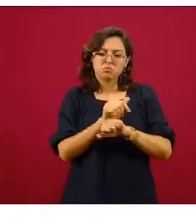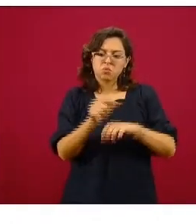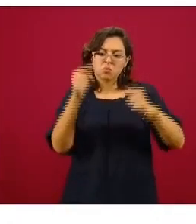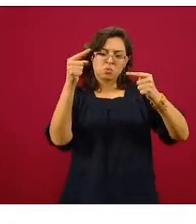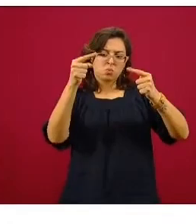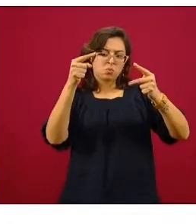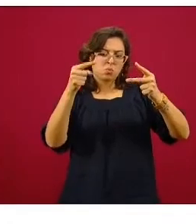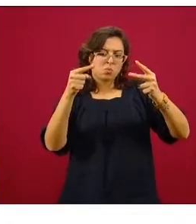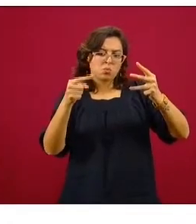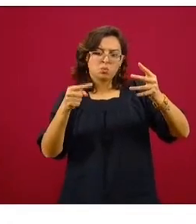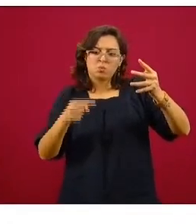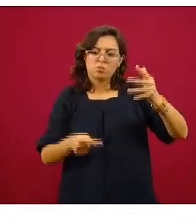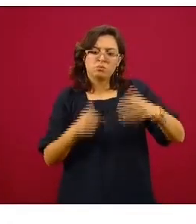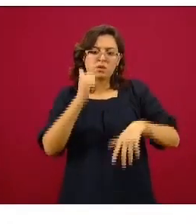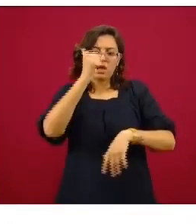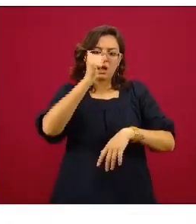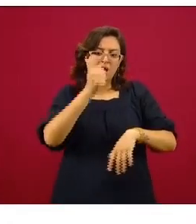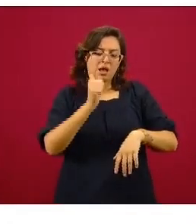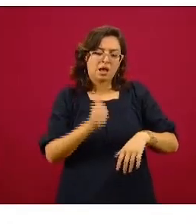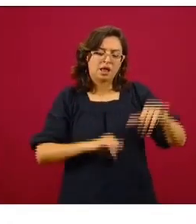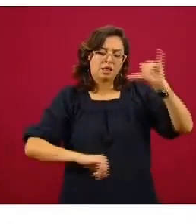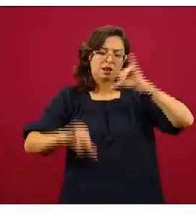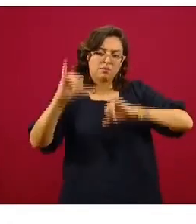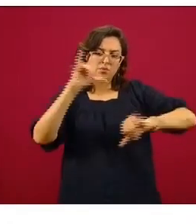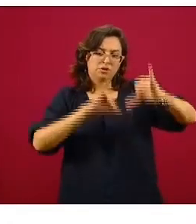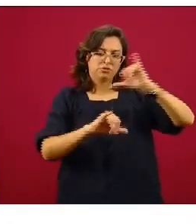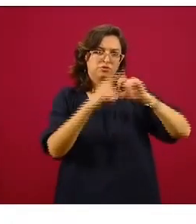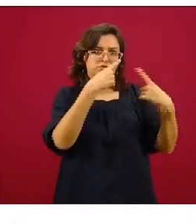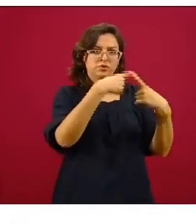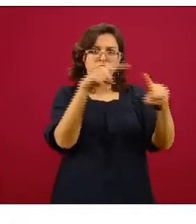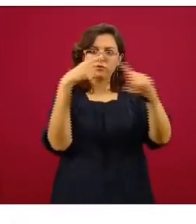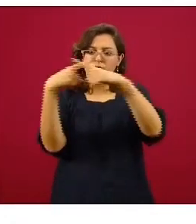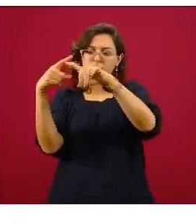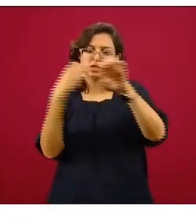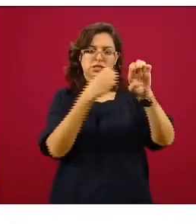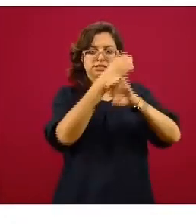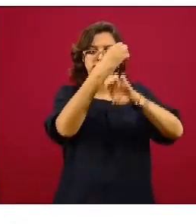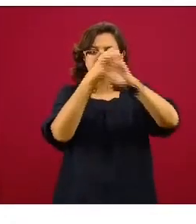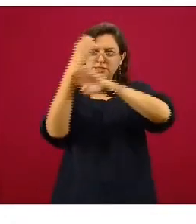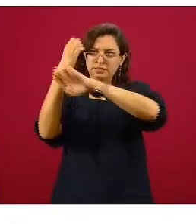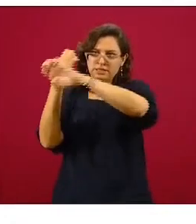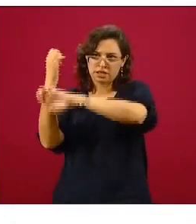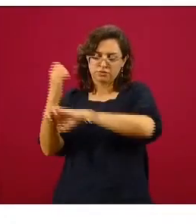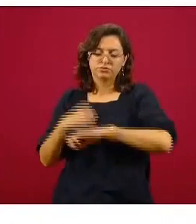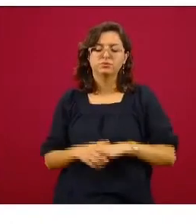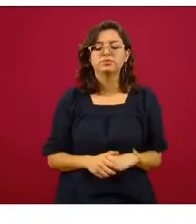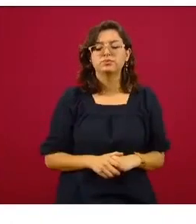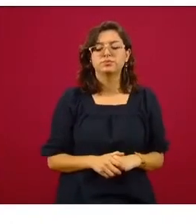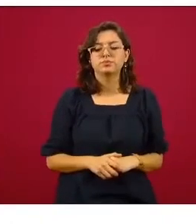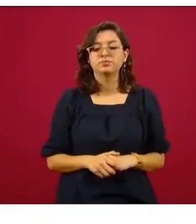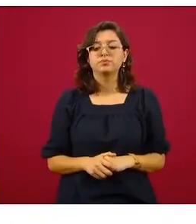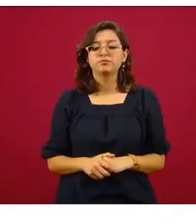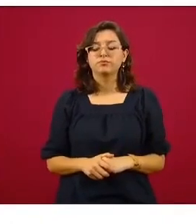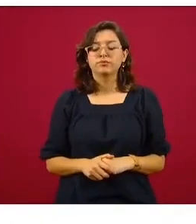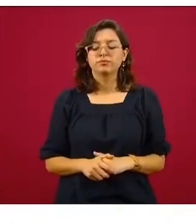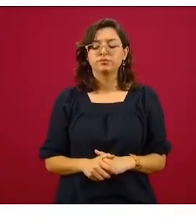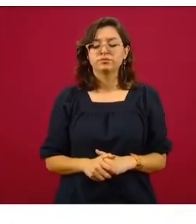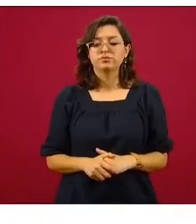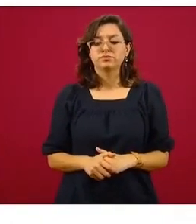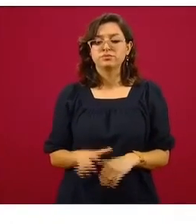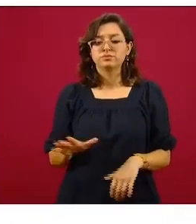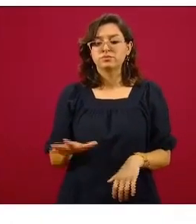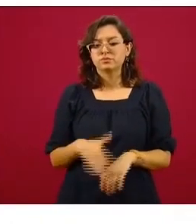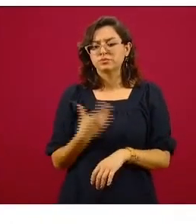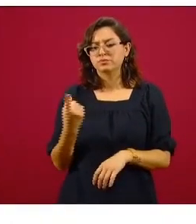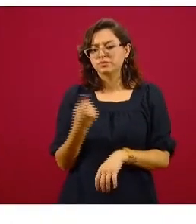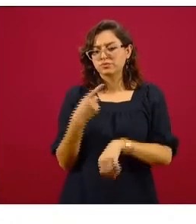de pruebas que se dieron a cada uno de estos laboratorios, es decir, que se enviaron a las entidades federativas. Y esto se hace en función, ¿por qué los números